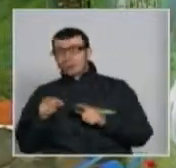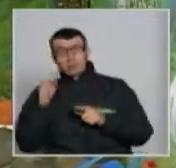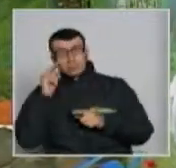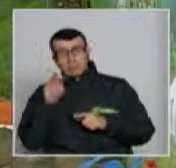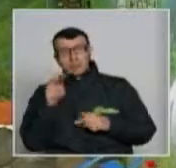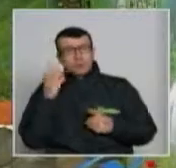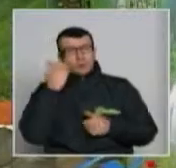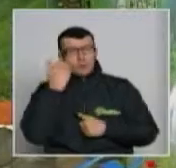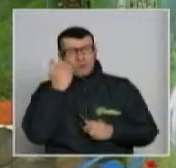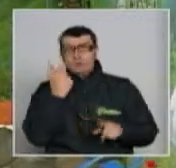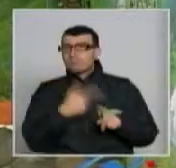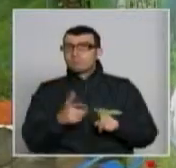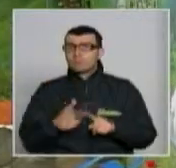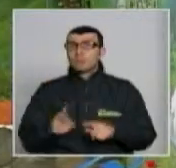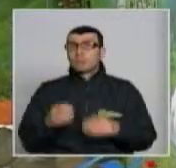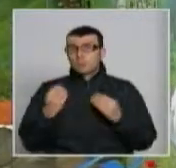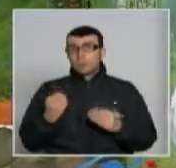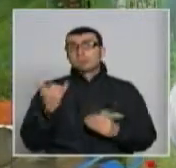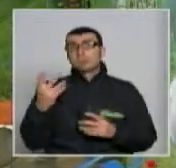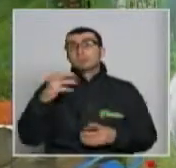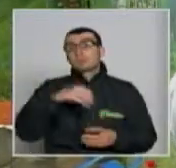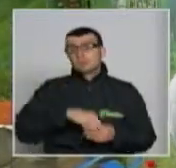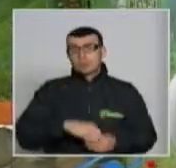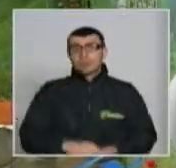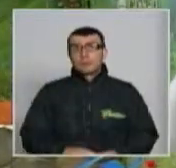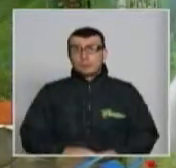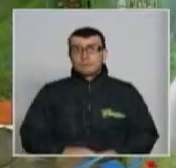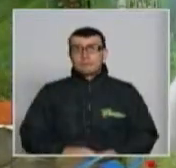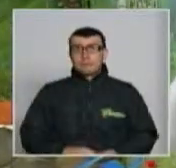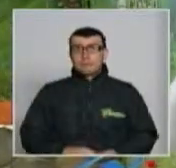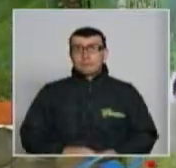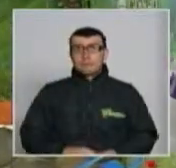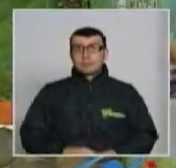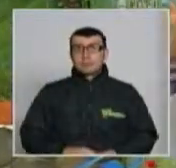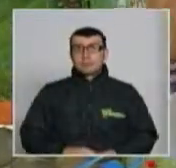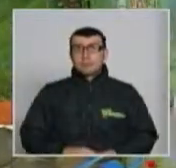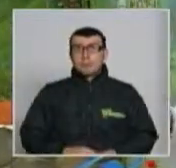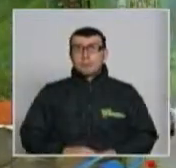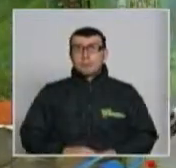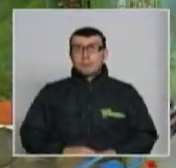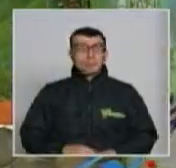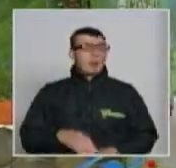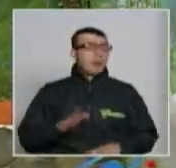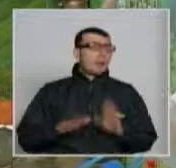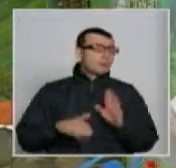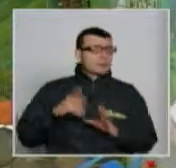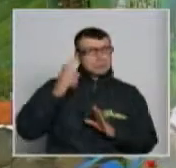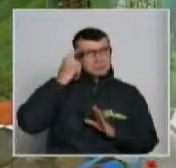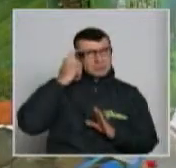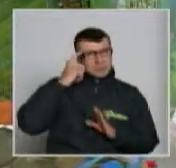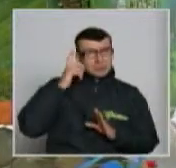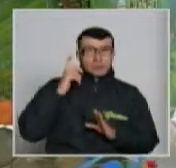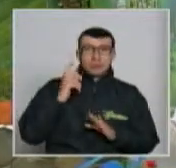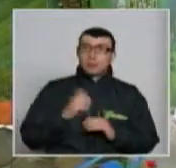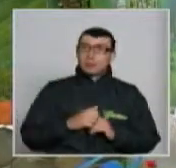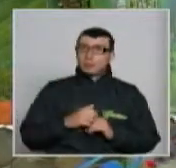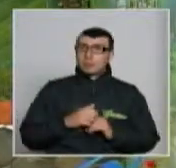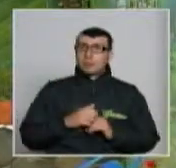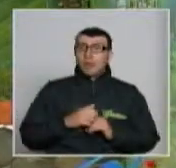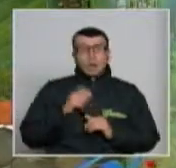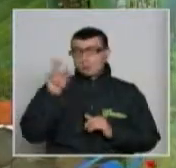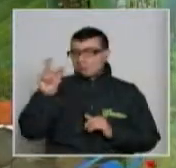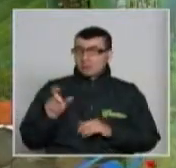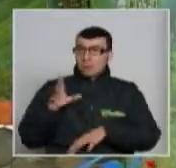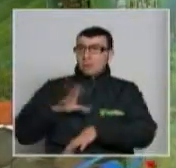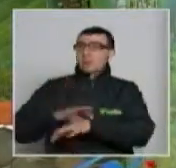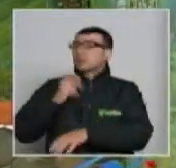en estas vías respiratorias altas o en esta parte de boca donde creemos que es función del